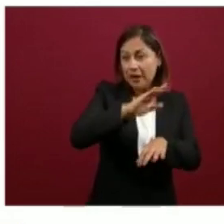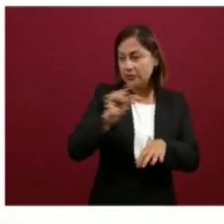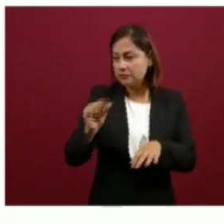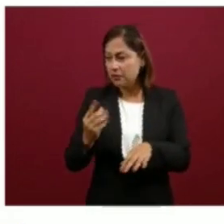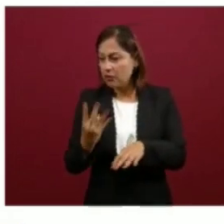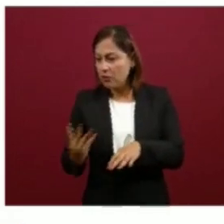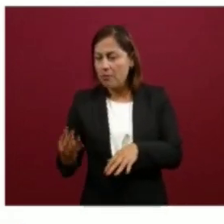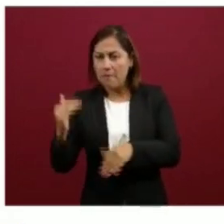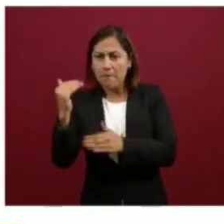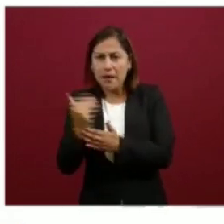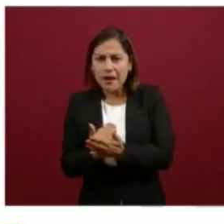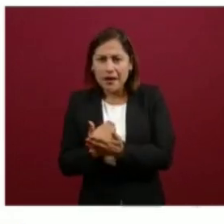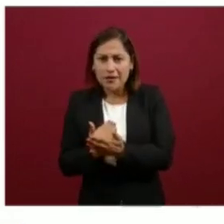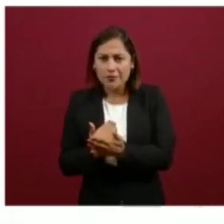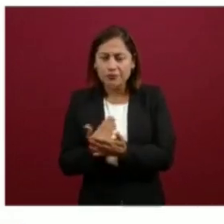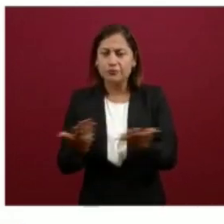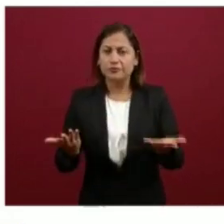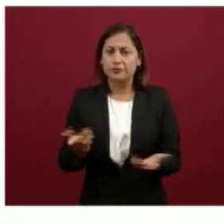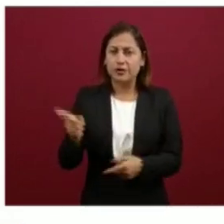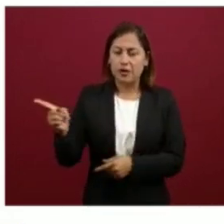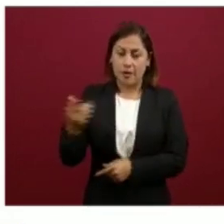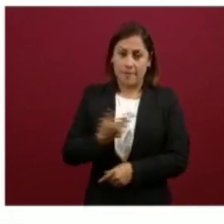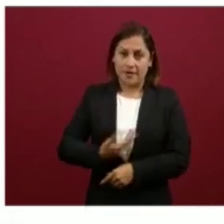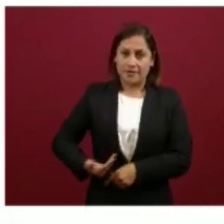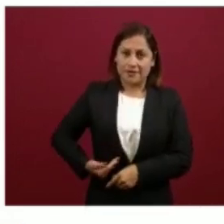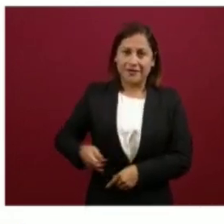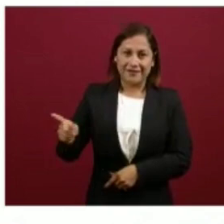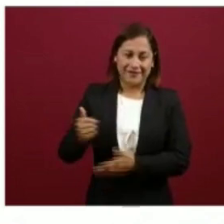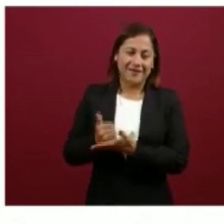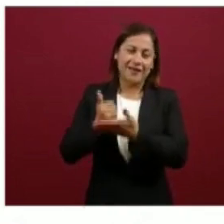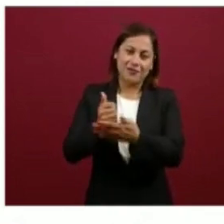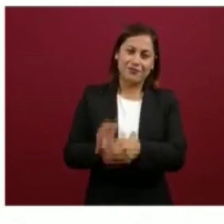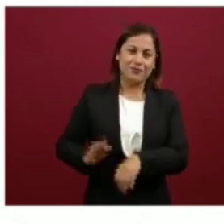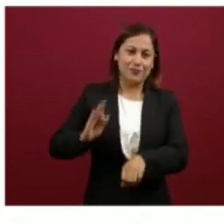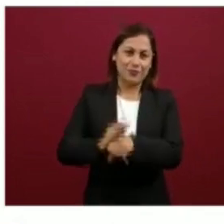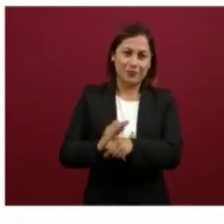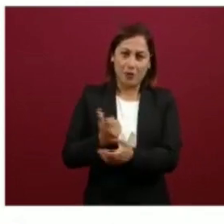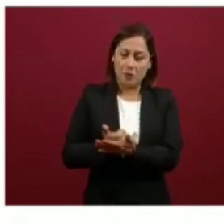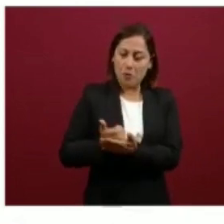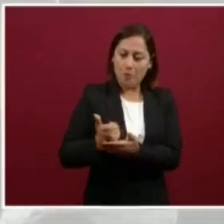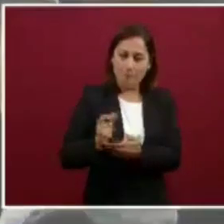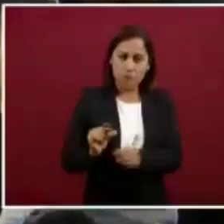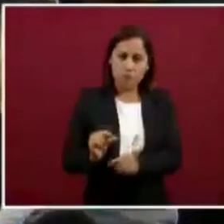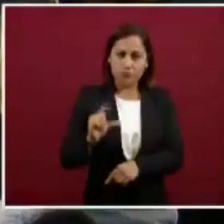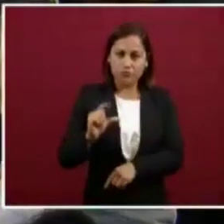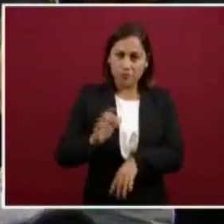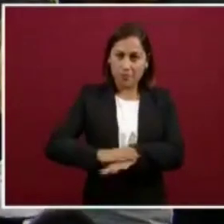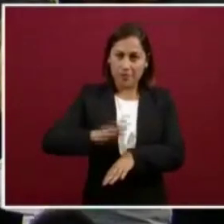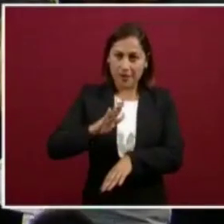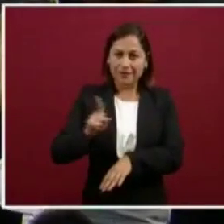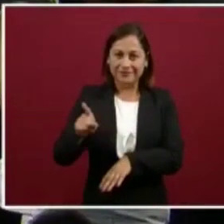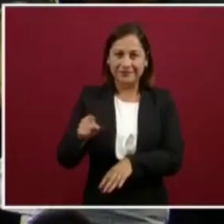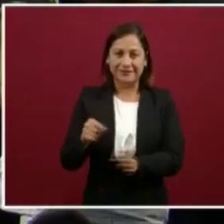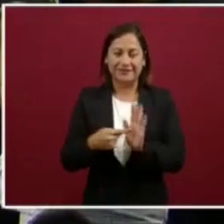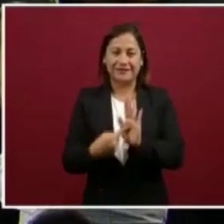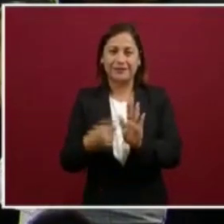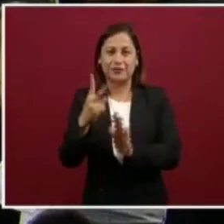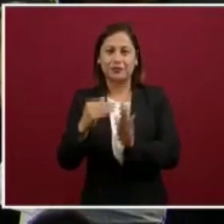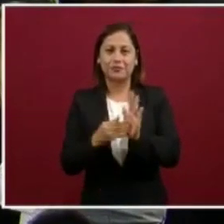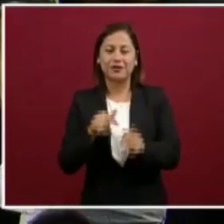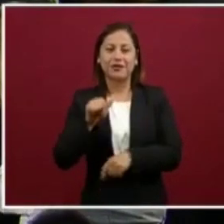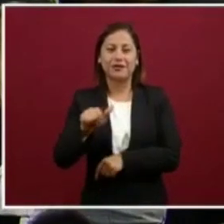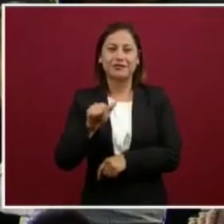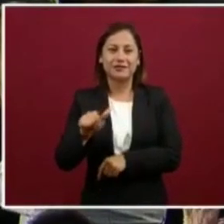con todo lo que usted hizo, señor presidente, de subir el salario mínimo, ¿verdad? Aquí nosotros reflejamos el de 2017, que era